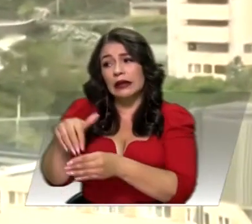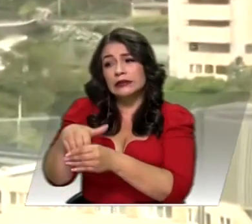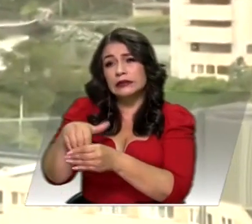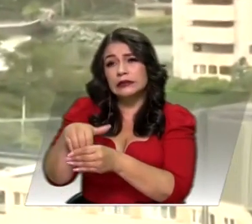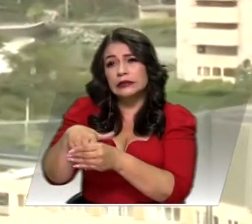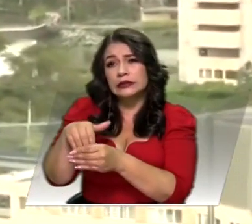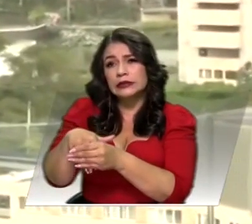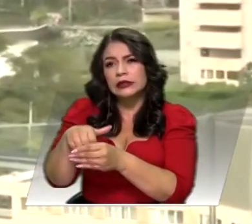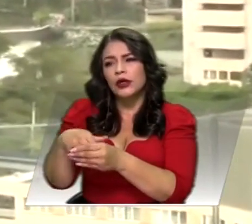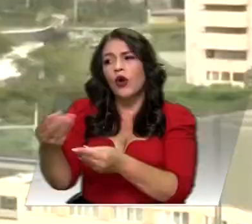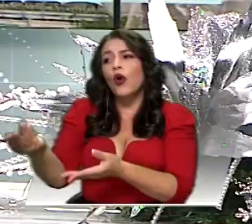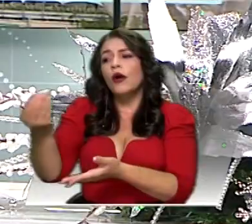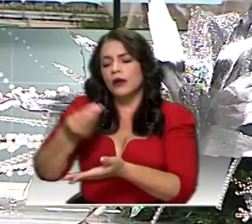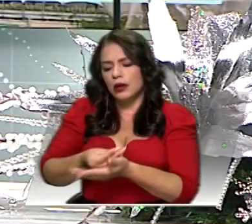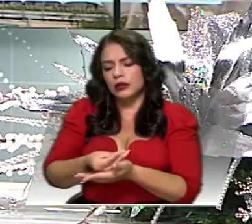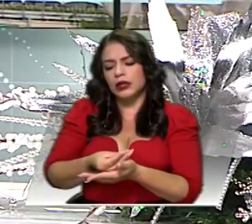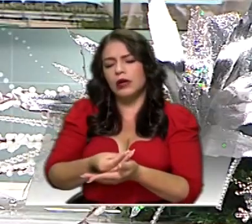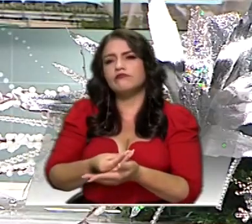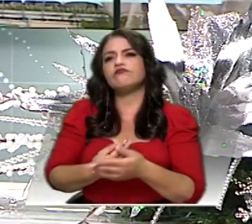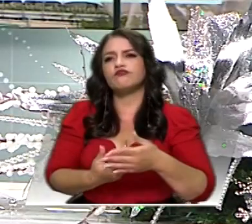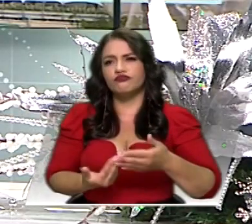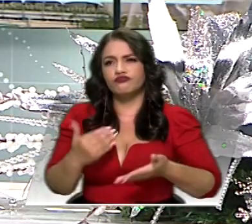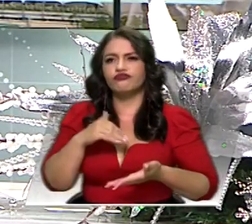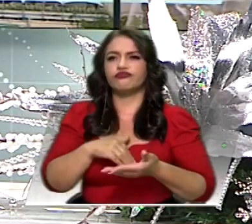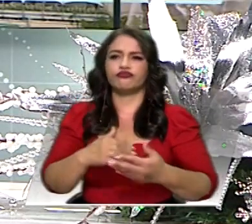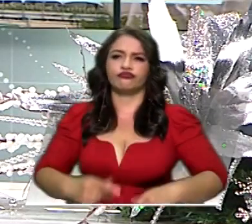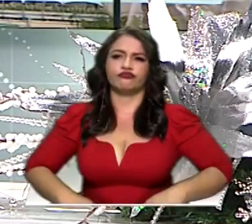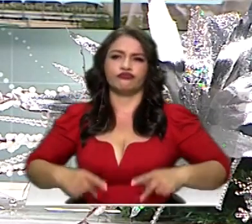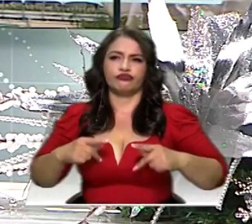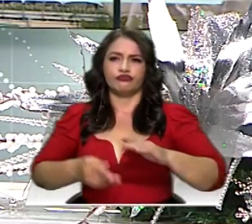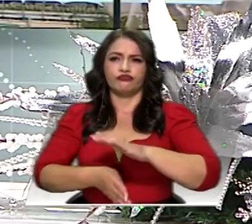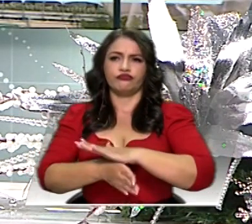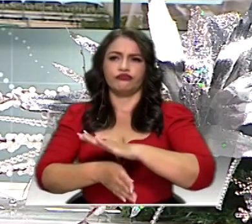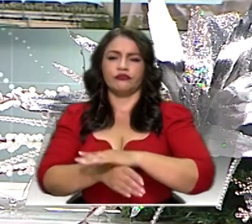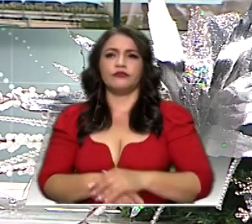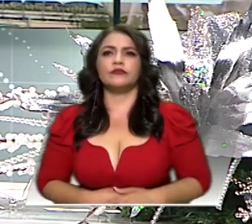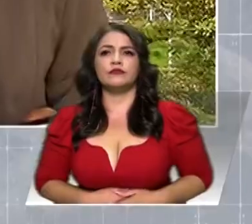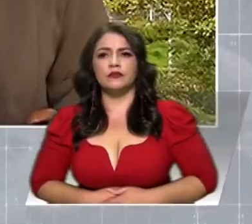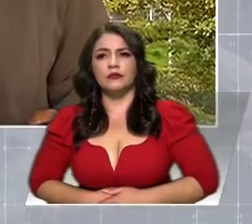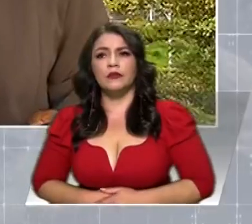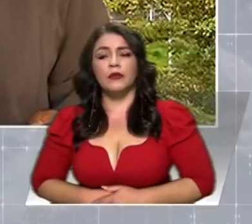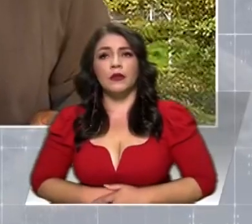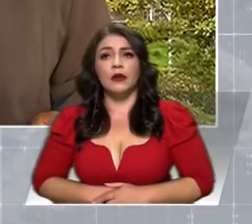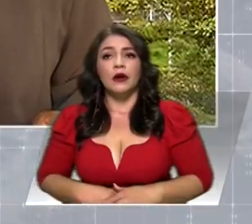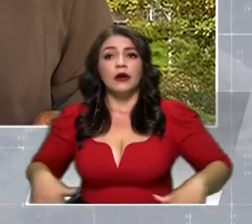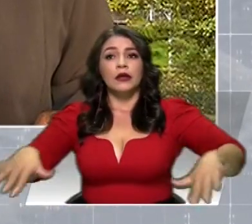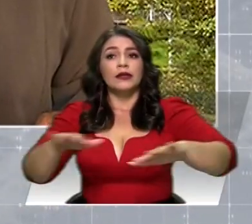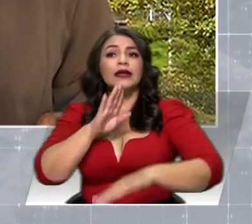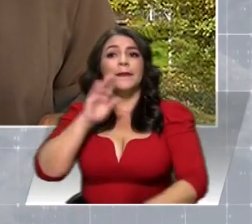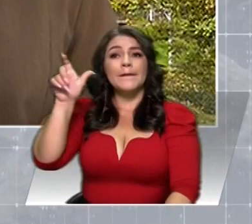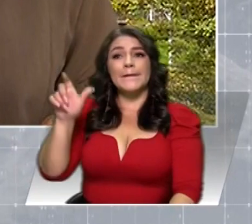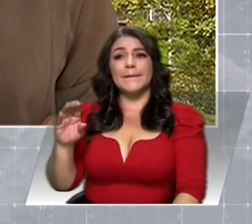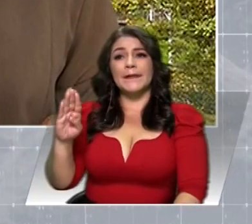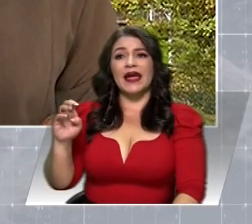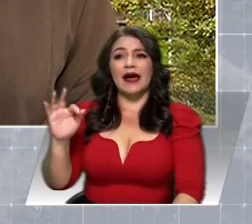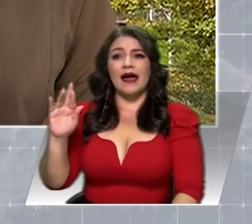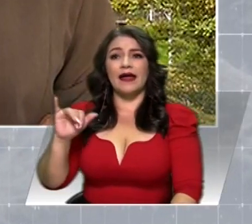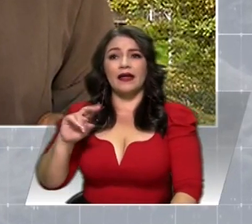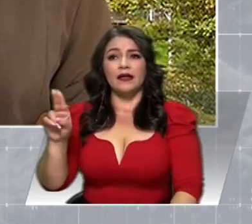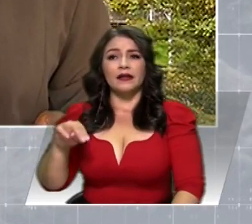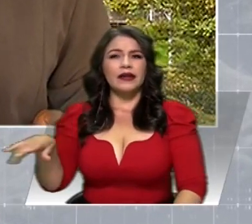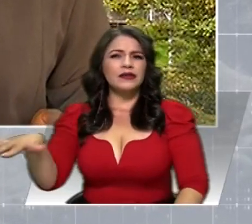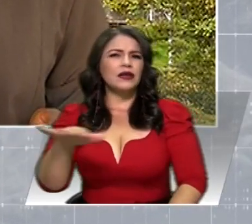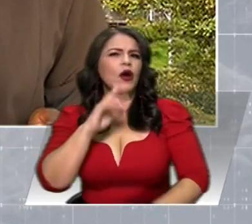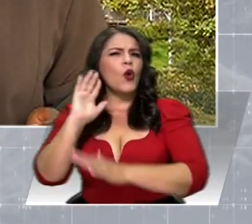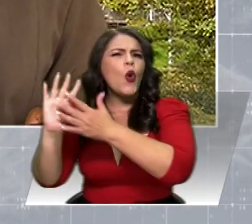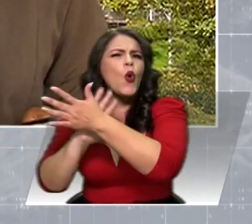para volver a empezar. Impresionante. Y volvemos al sector Altos del Poblado, donde se encuentra Beatriz Rojas, para que nos cuente más de